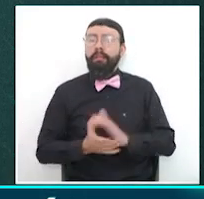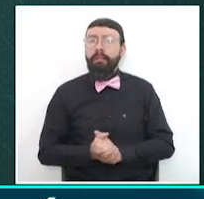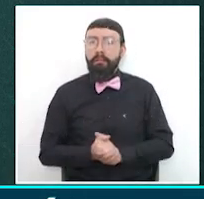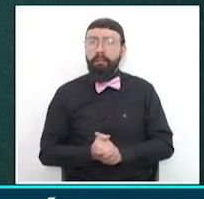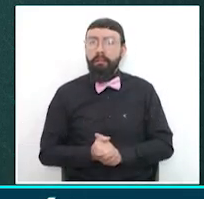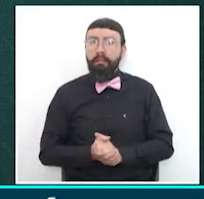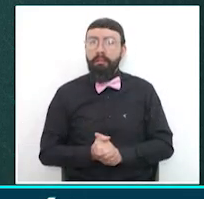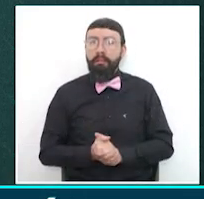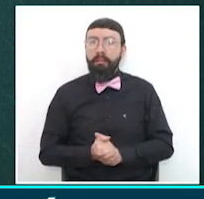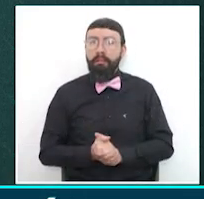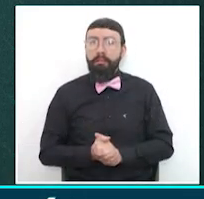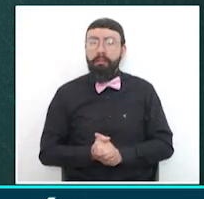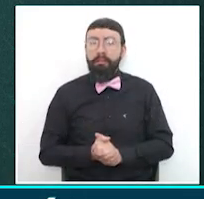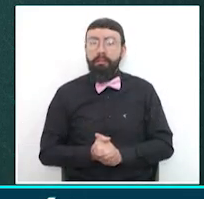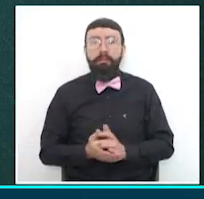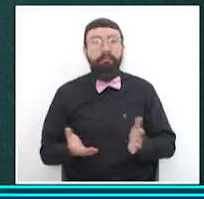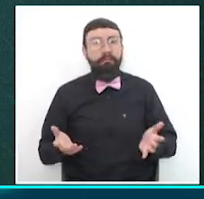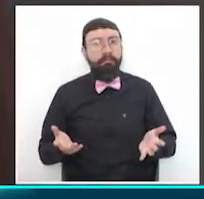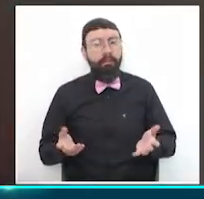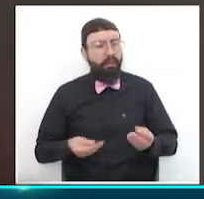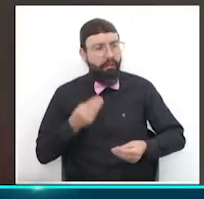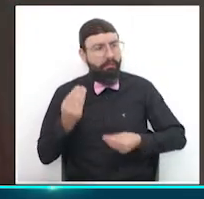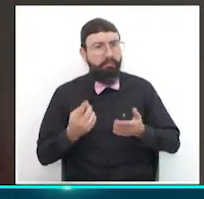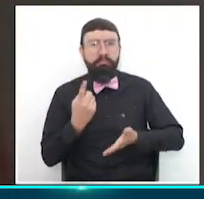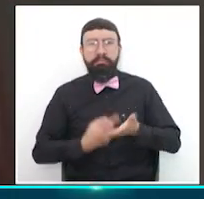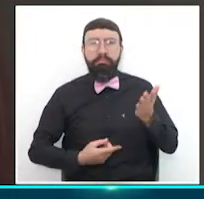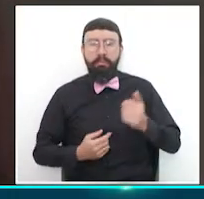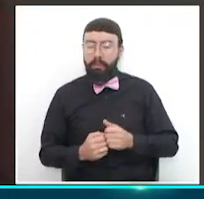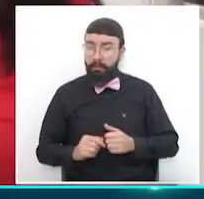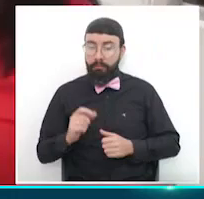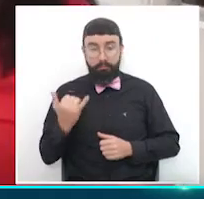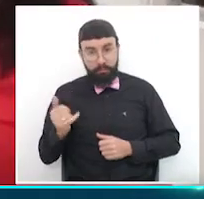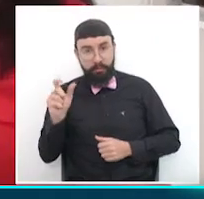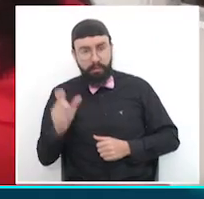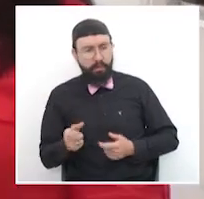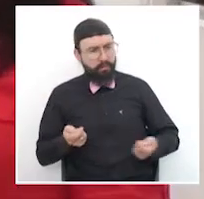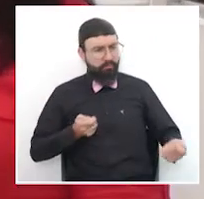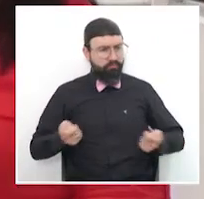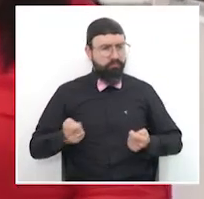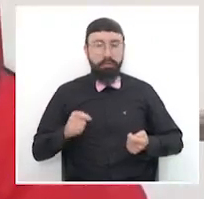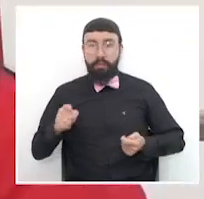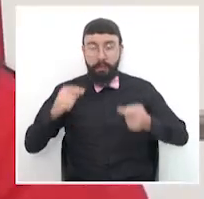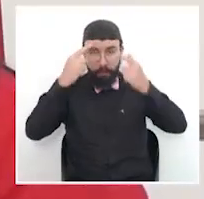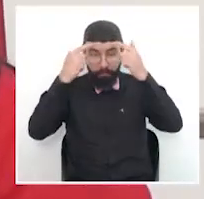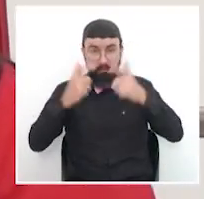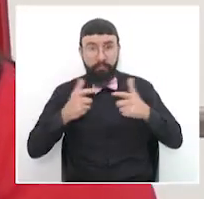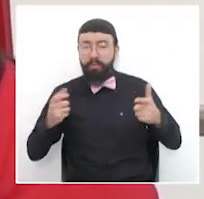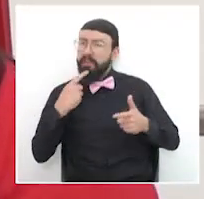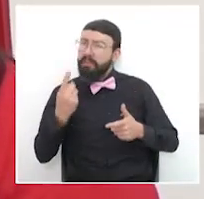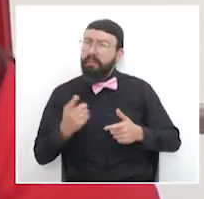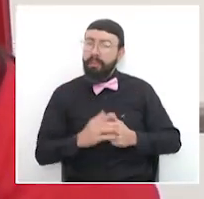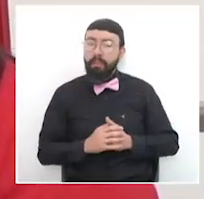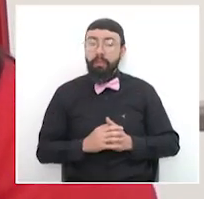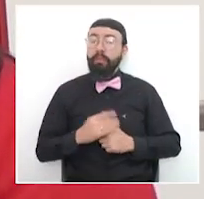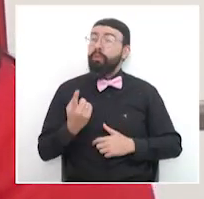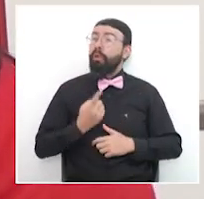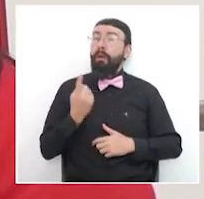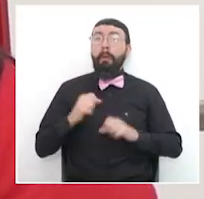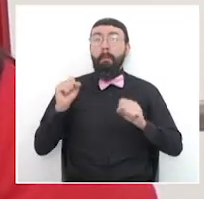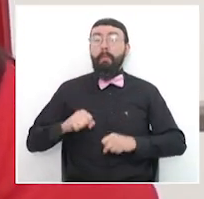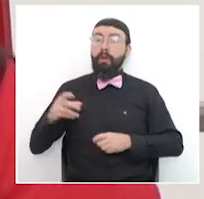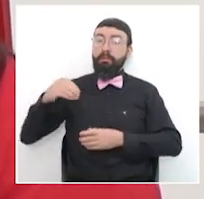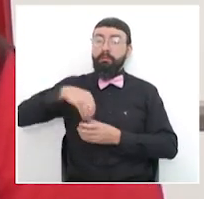Voy a llamar a Coburquín, hermano. El operador de transporte público municipal se defendió. Solamente podemos transportar